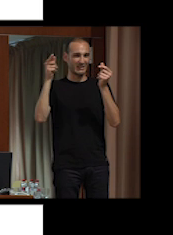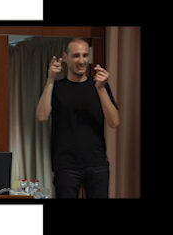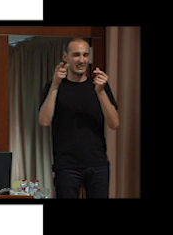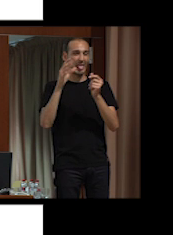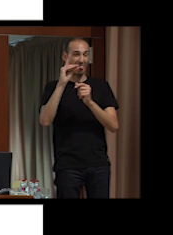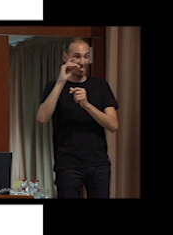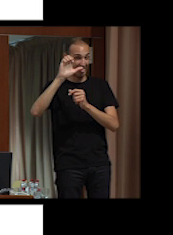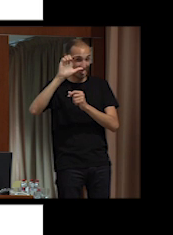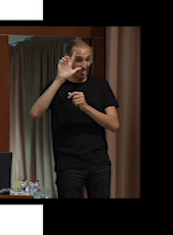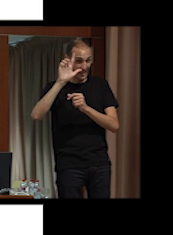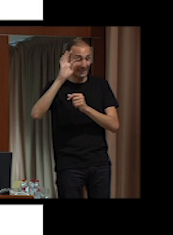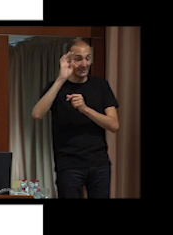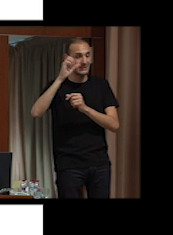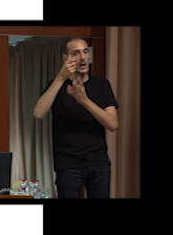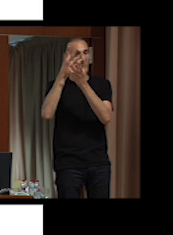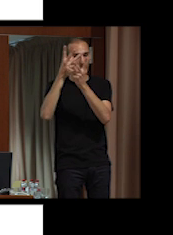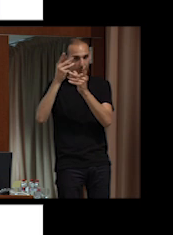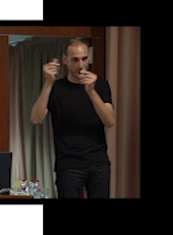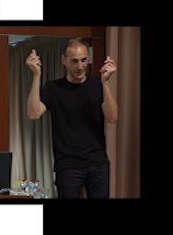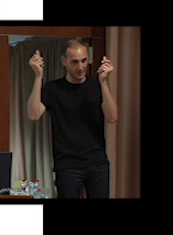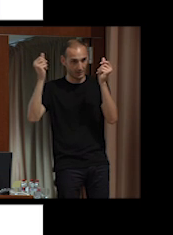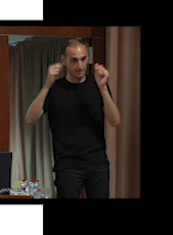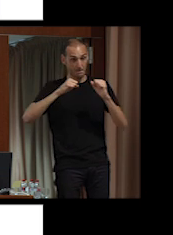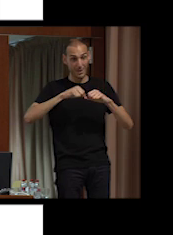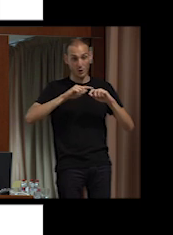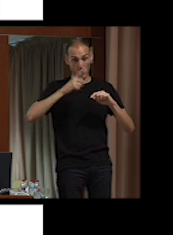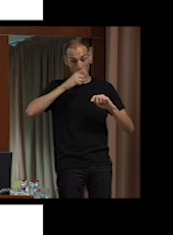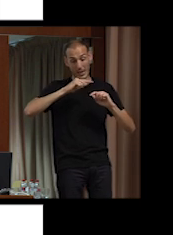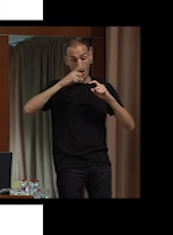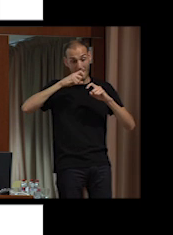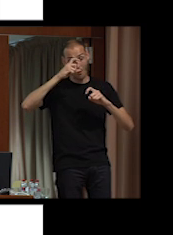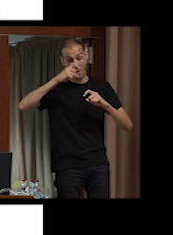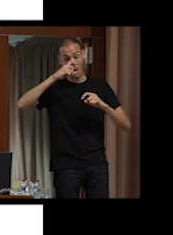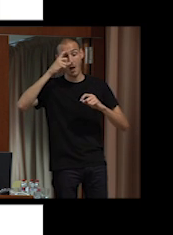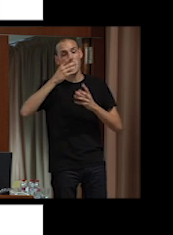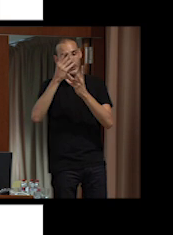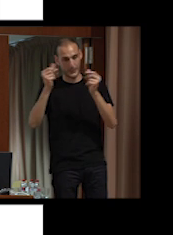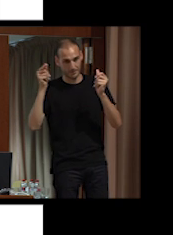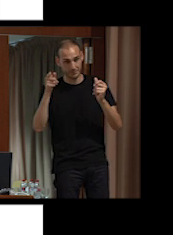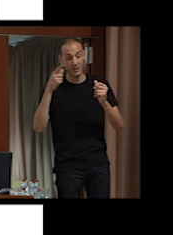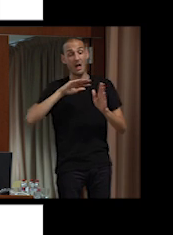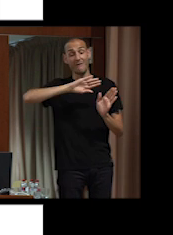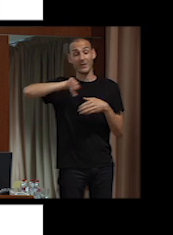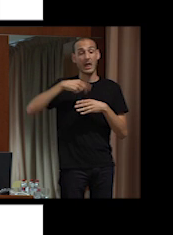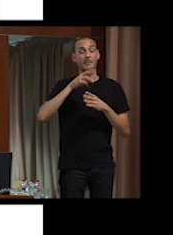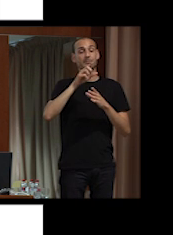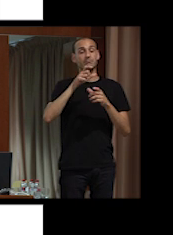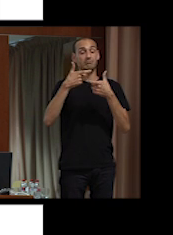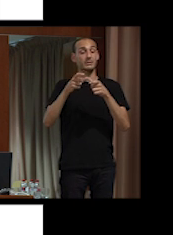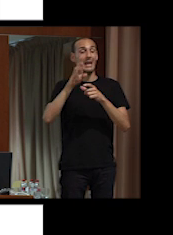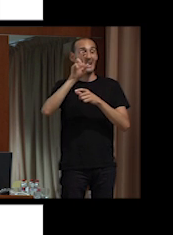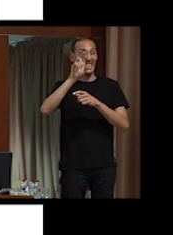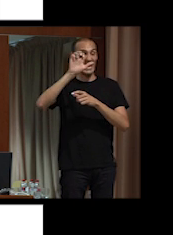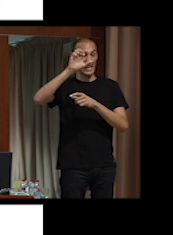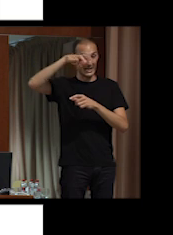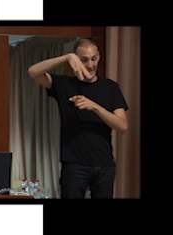va buscando conseguir esta fase de sueño. Y por último está el sueño REM. Si me preguntarais qué es el sueño REM, yo os